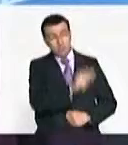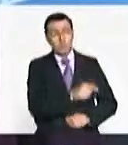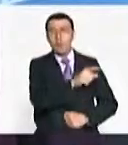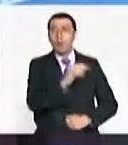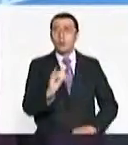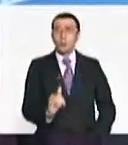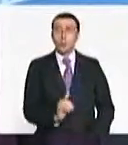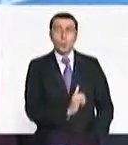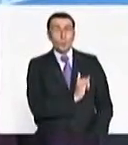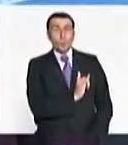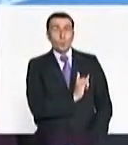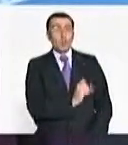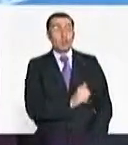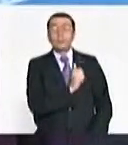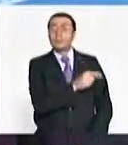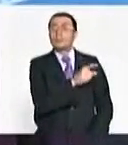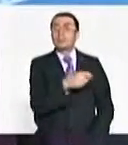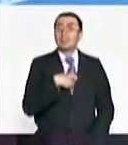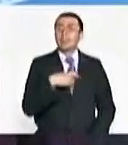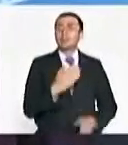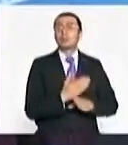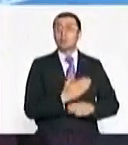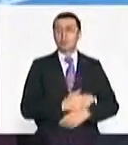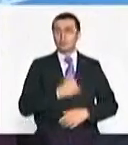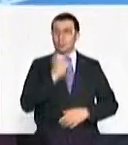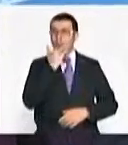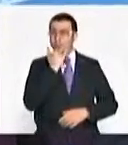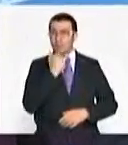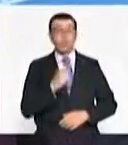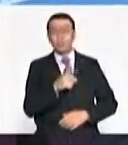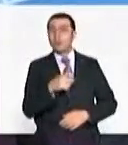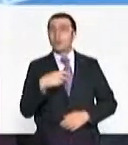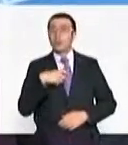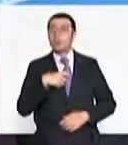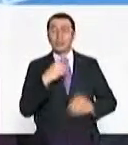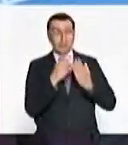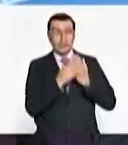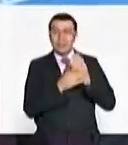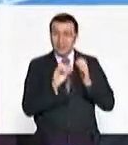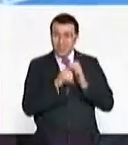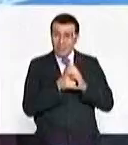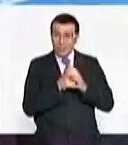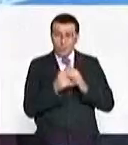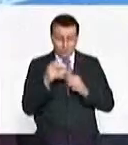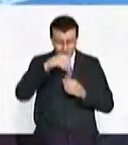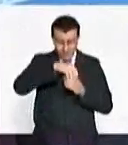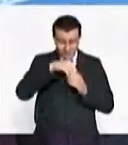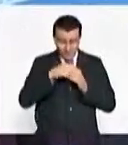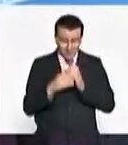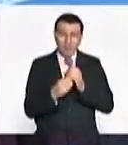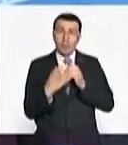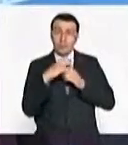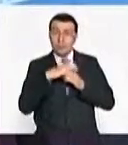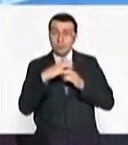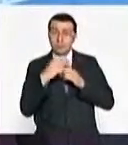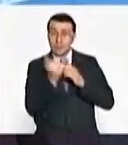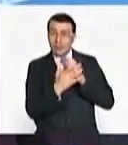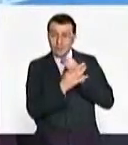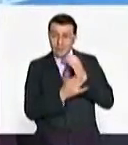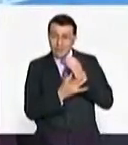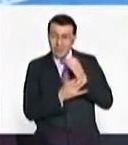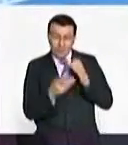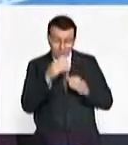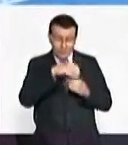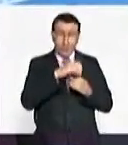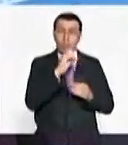tiene un problema y es que no tiene los adipocitos, que son las células donde se almacena la grasa inflamatoria o la grasa